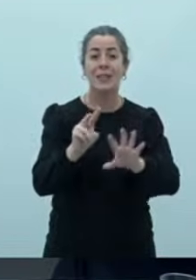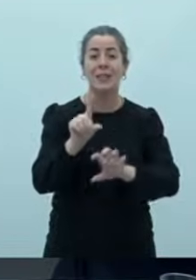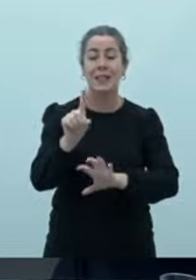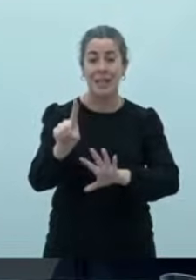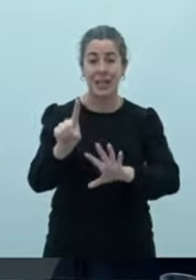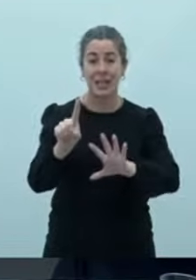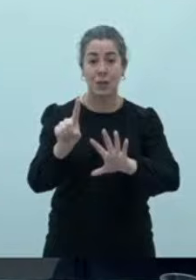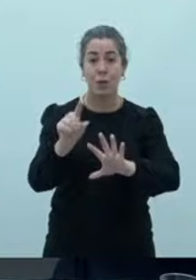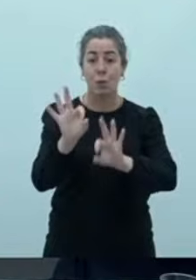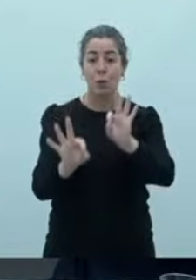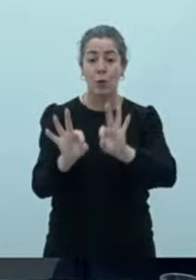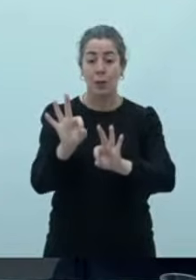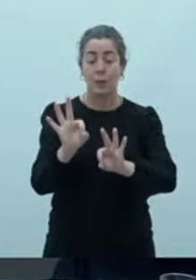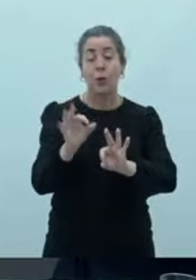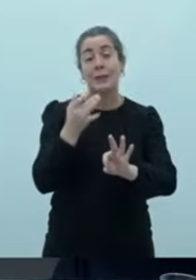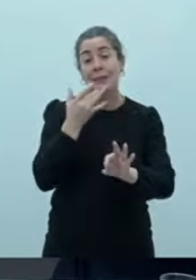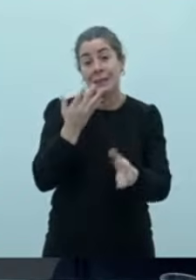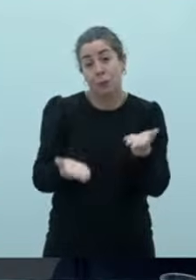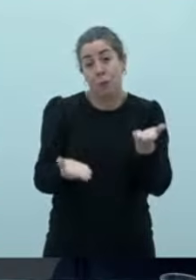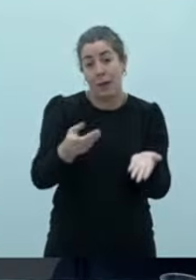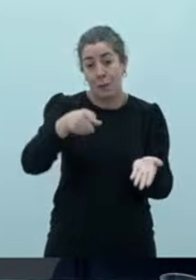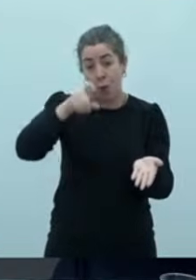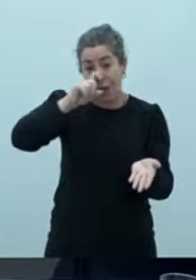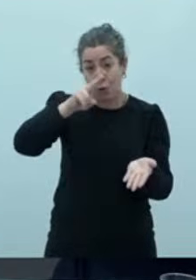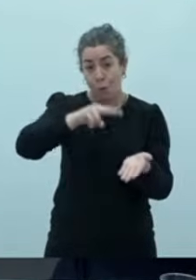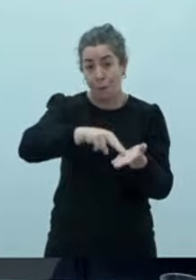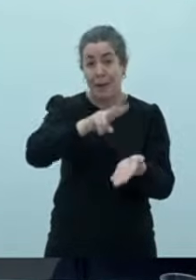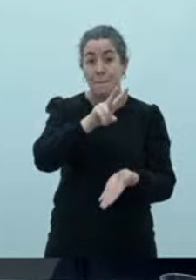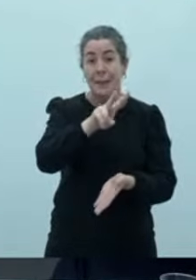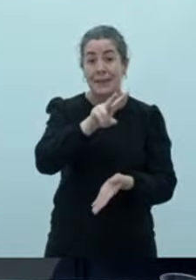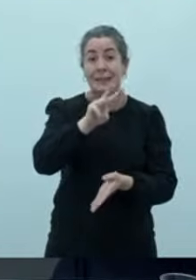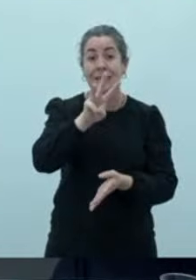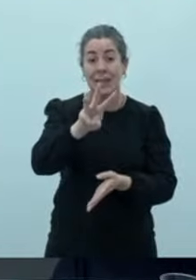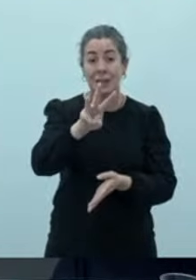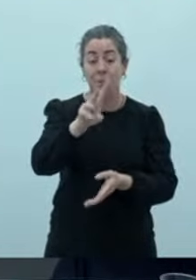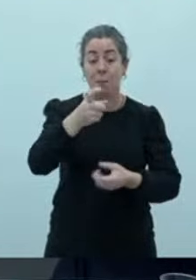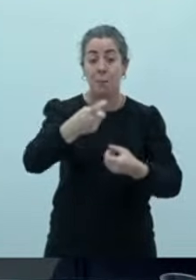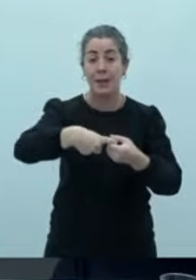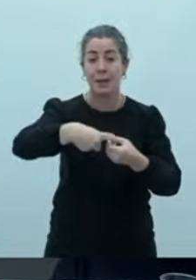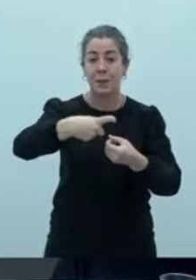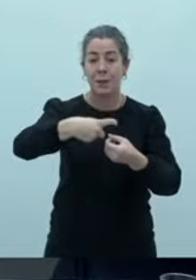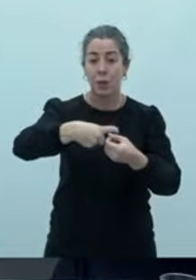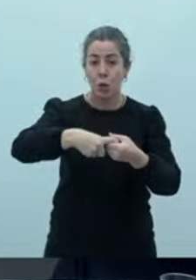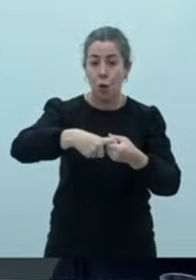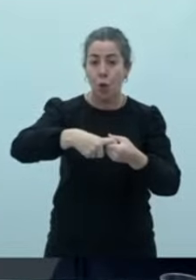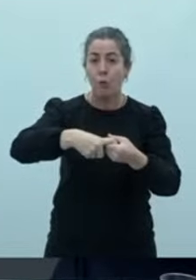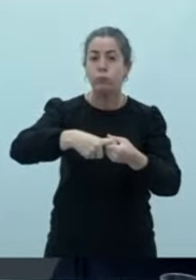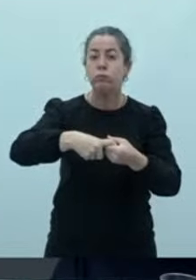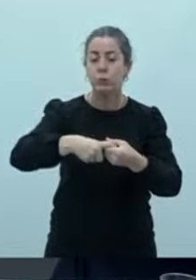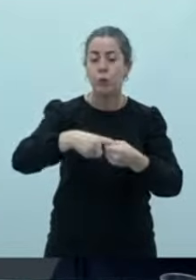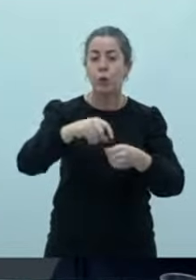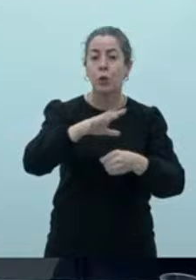51,86% con respecto al año 2023, en el que esa participación llegó al